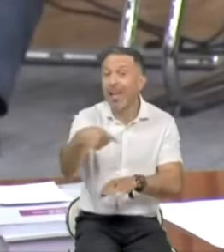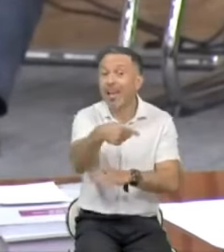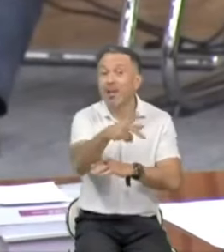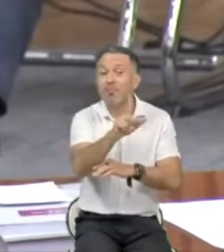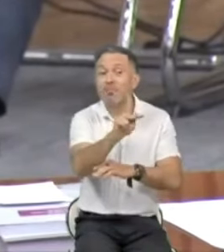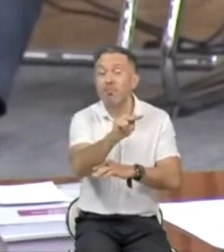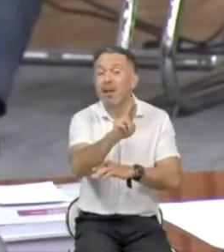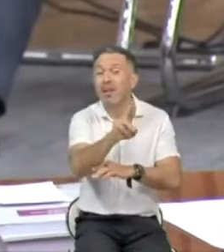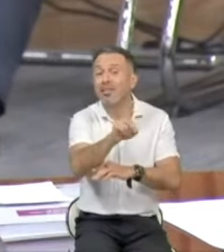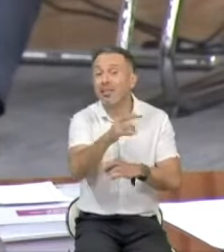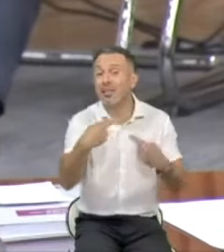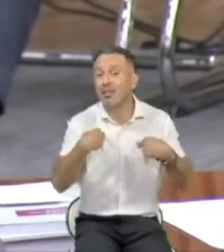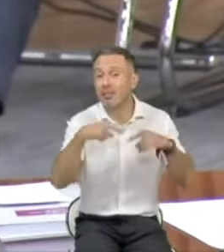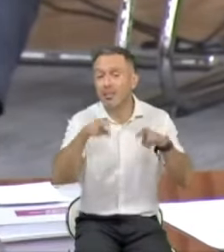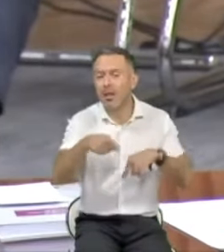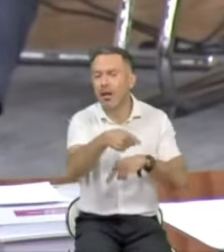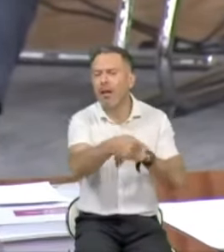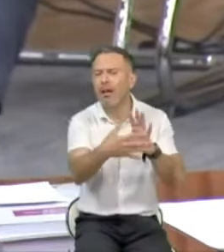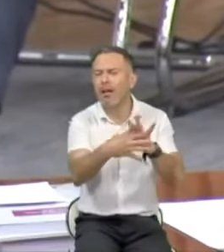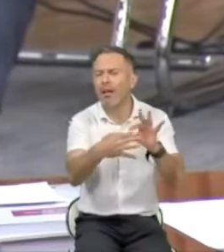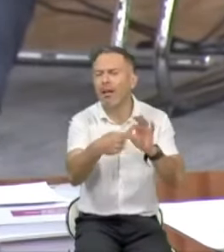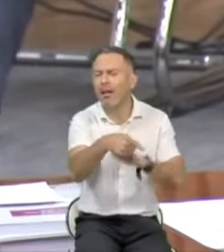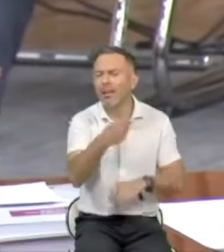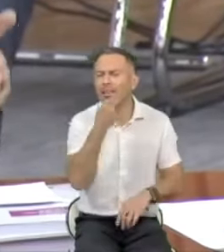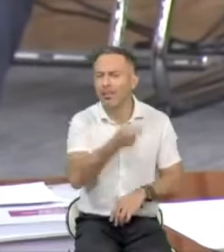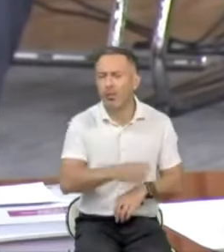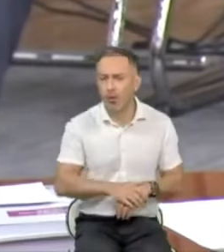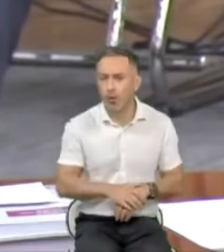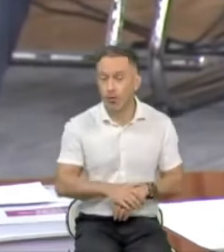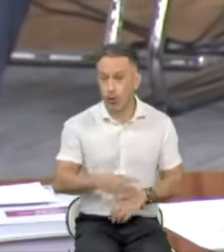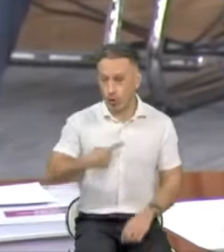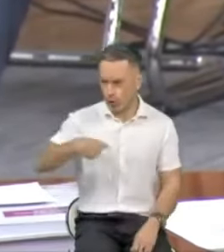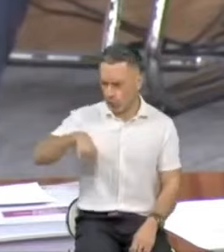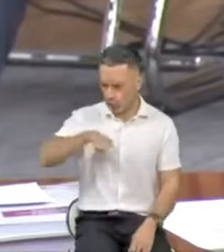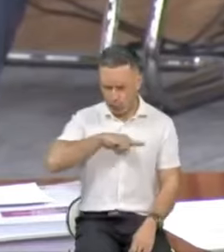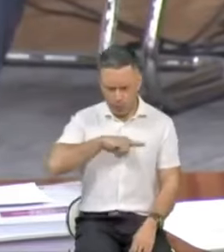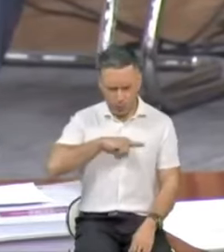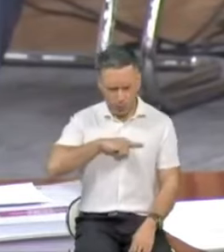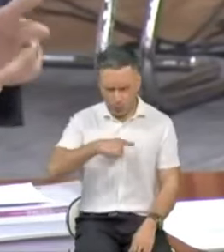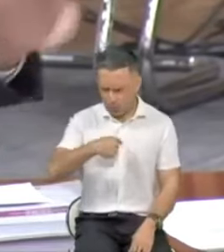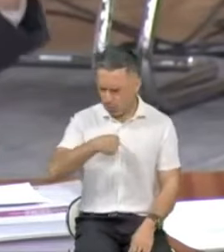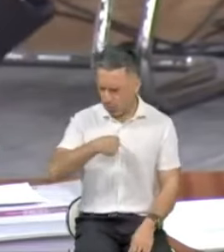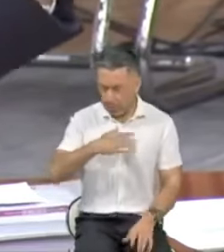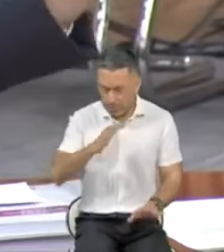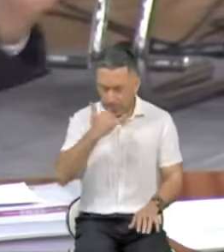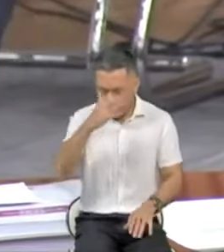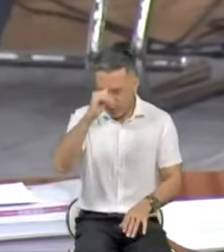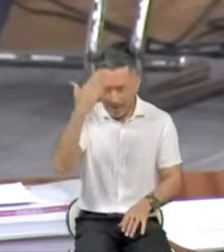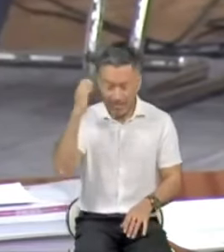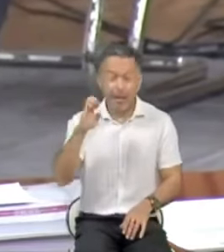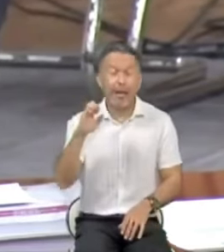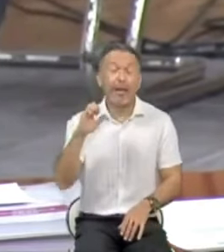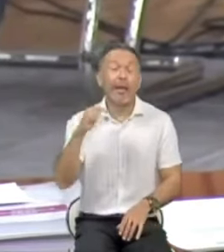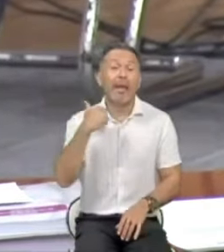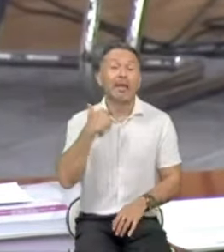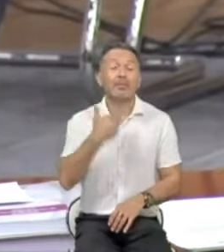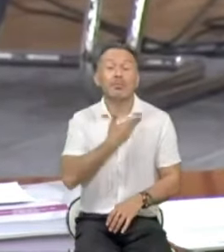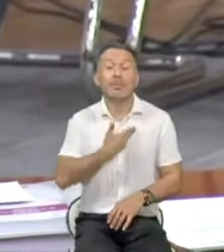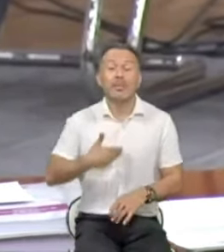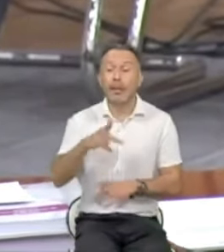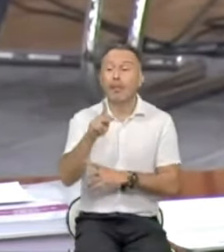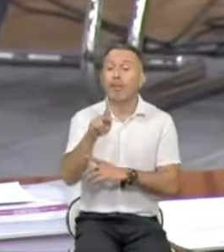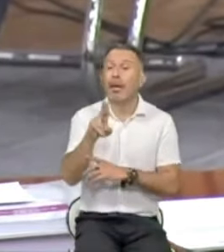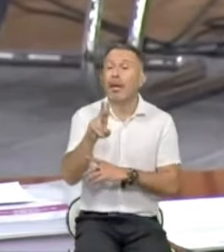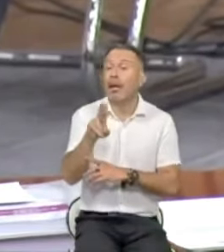PRD dijo nosotros o yo no me acuerdo cuando era presidente del PRD dijo él